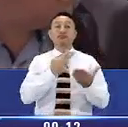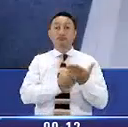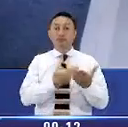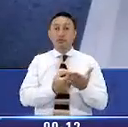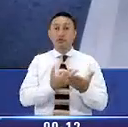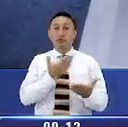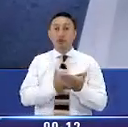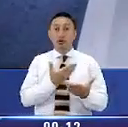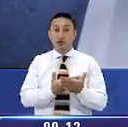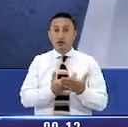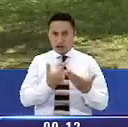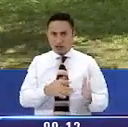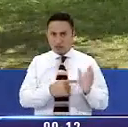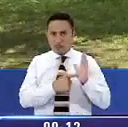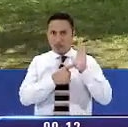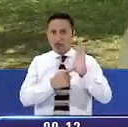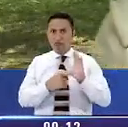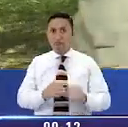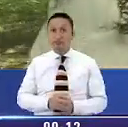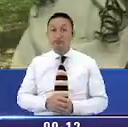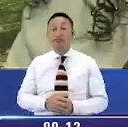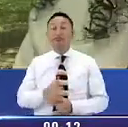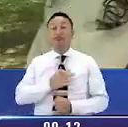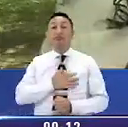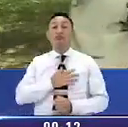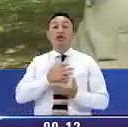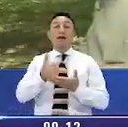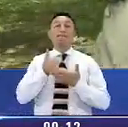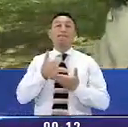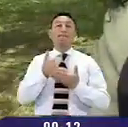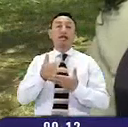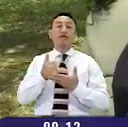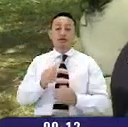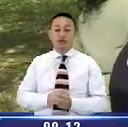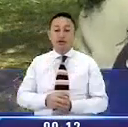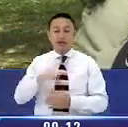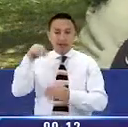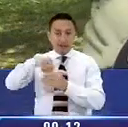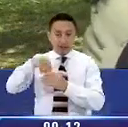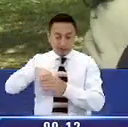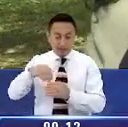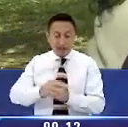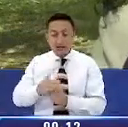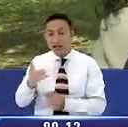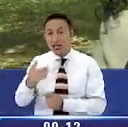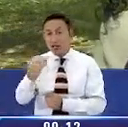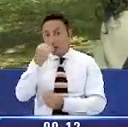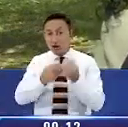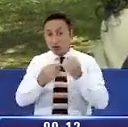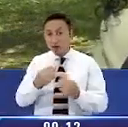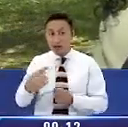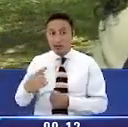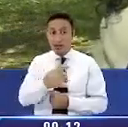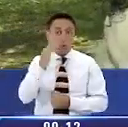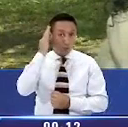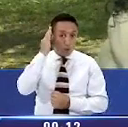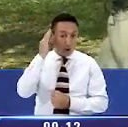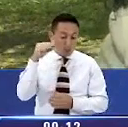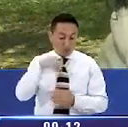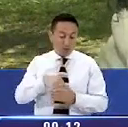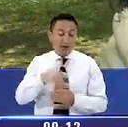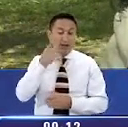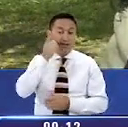propuestas saltaron a la vista. El beneficio que consiste de semillas es la alimentación totalizada de esta mujer gestante.